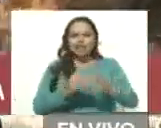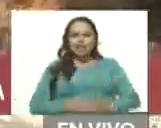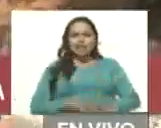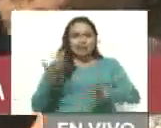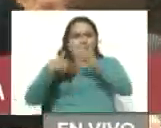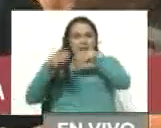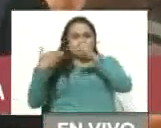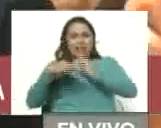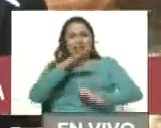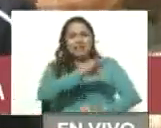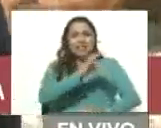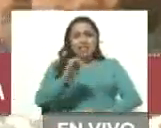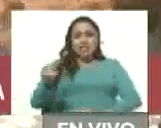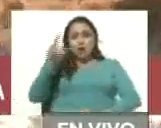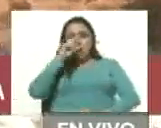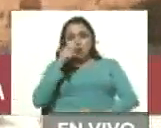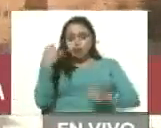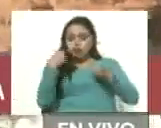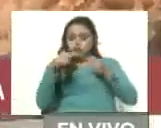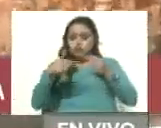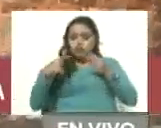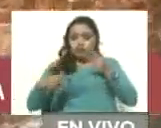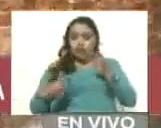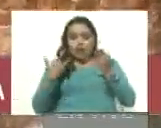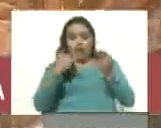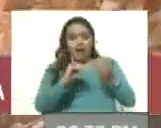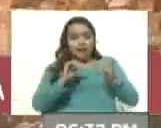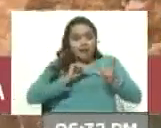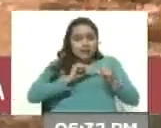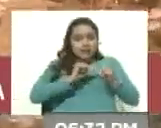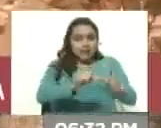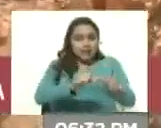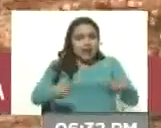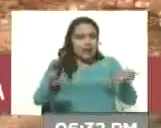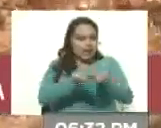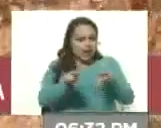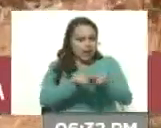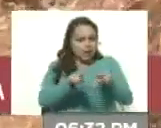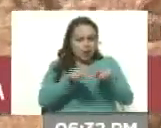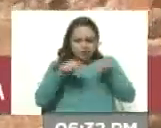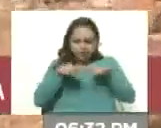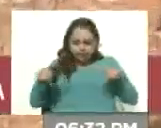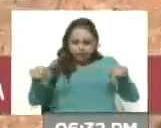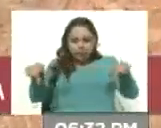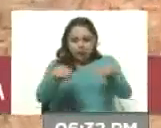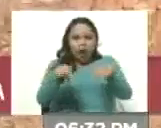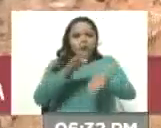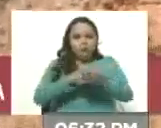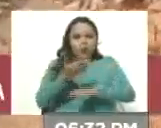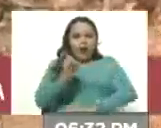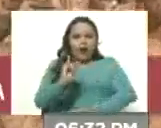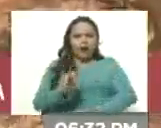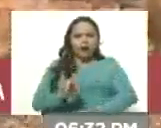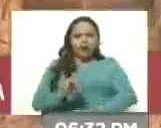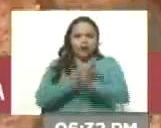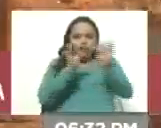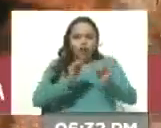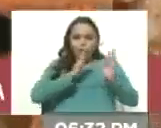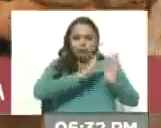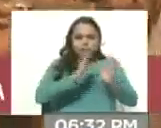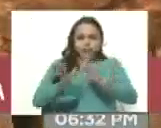300 años que los elementos que se conservan en la casa suelen ser perímetro porque era lo que había la estructura